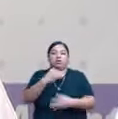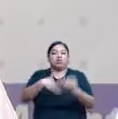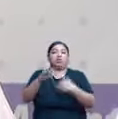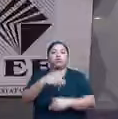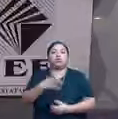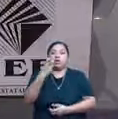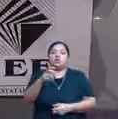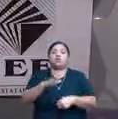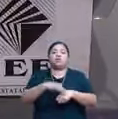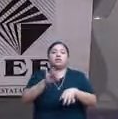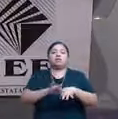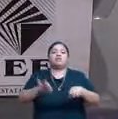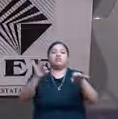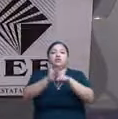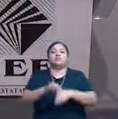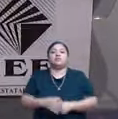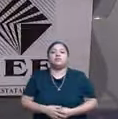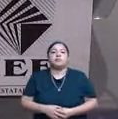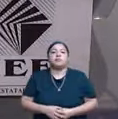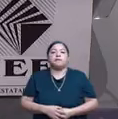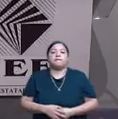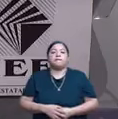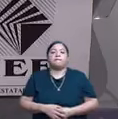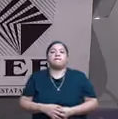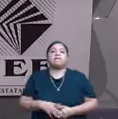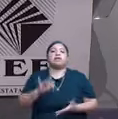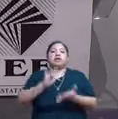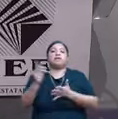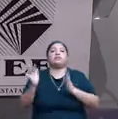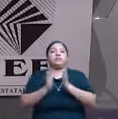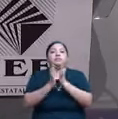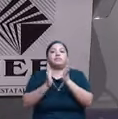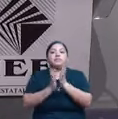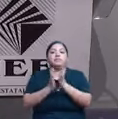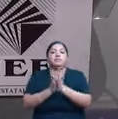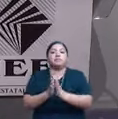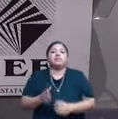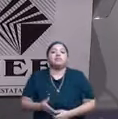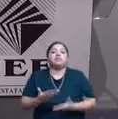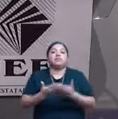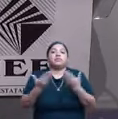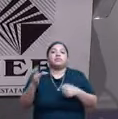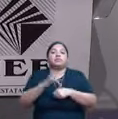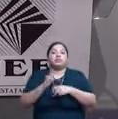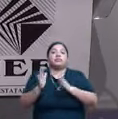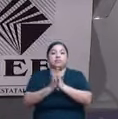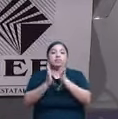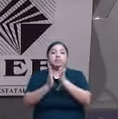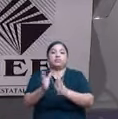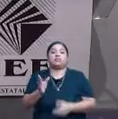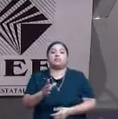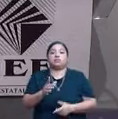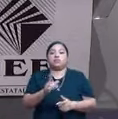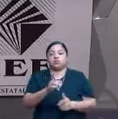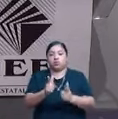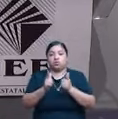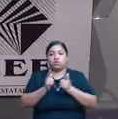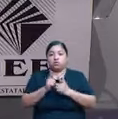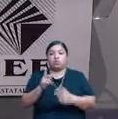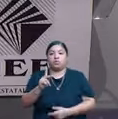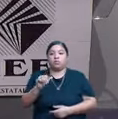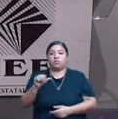prioridad. Gracias por su intervención, candidato. Ahora corresponde la participación del candidato del Partido Acción Nacional,